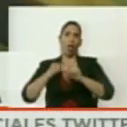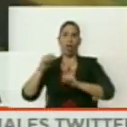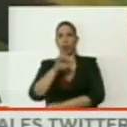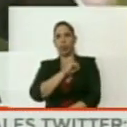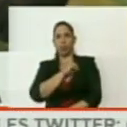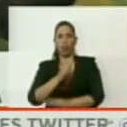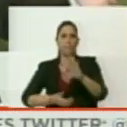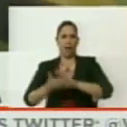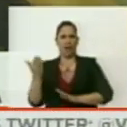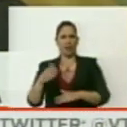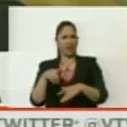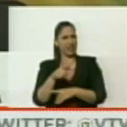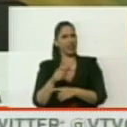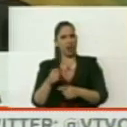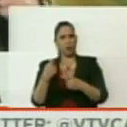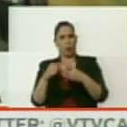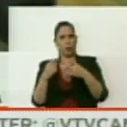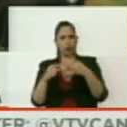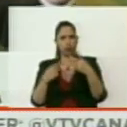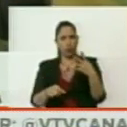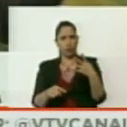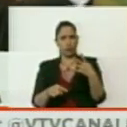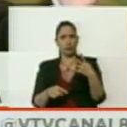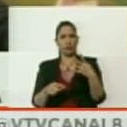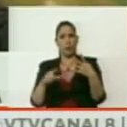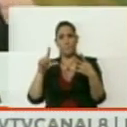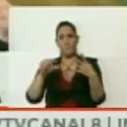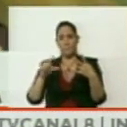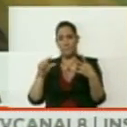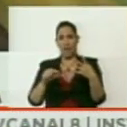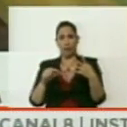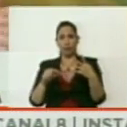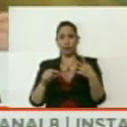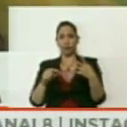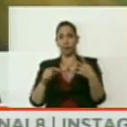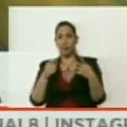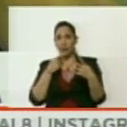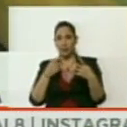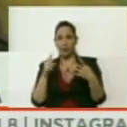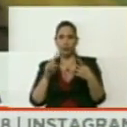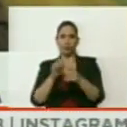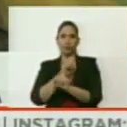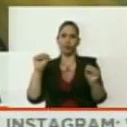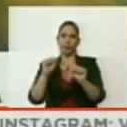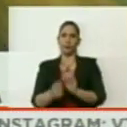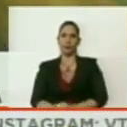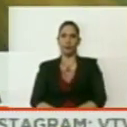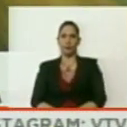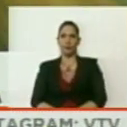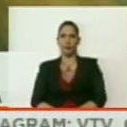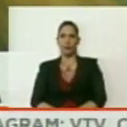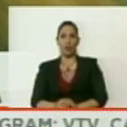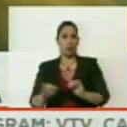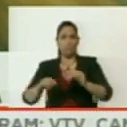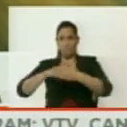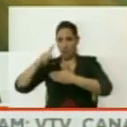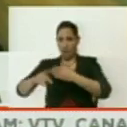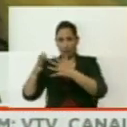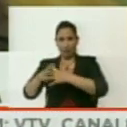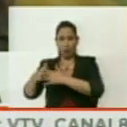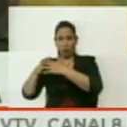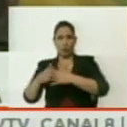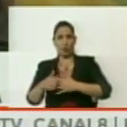vaya. Esa es la opción menos factible, por decir imposible. Bueno, ellos ya tienen su plan: Fondo